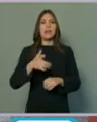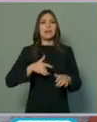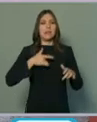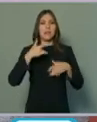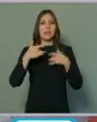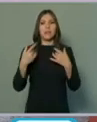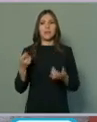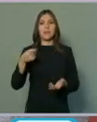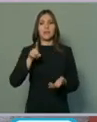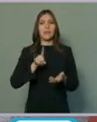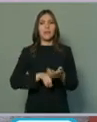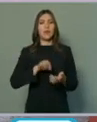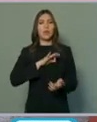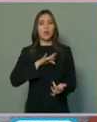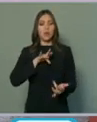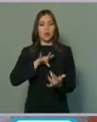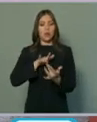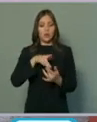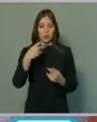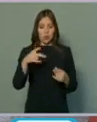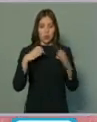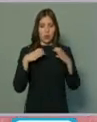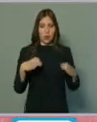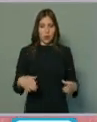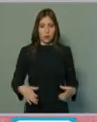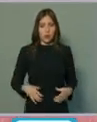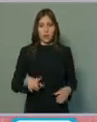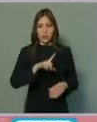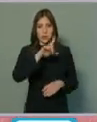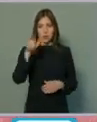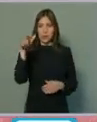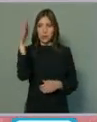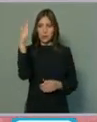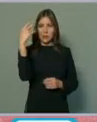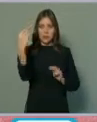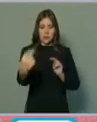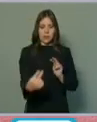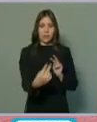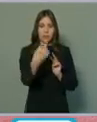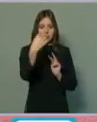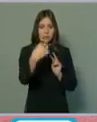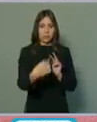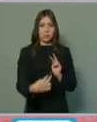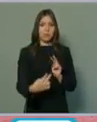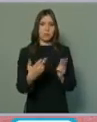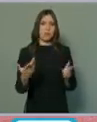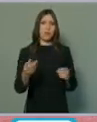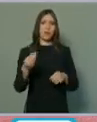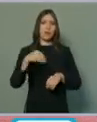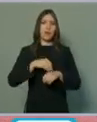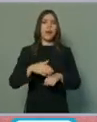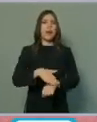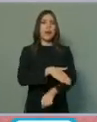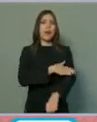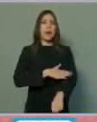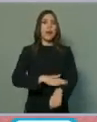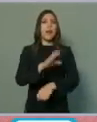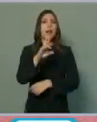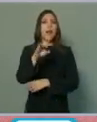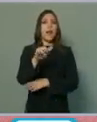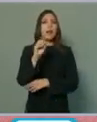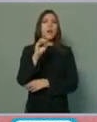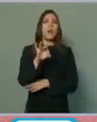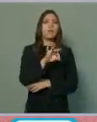para tener este contacto contigo misma. Después mirarte al espejo, decíamos, y a lo mejor utilizar una crema o un aceite que además